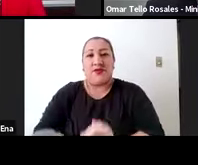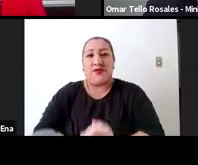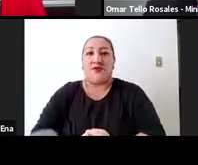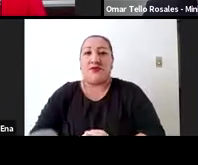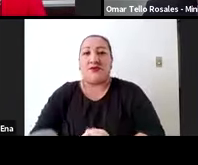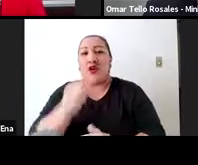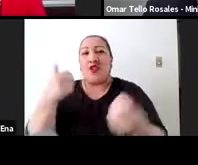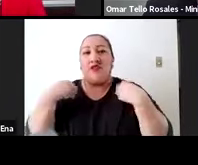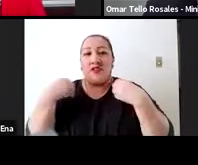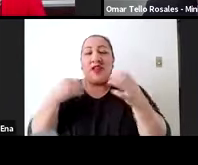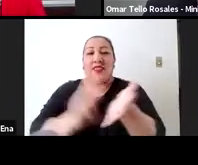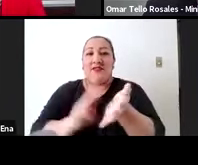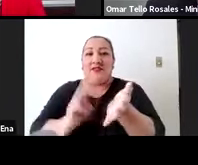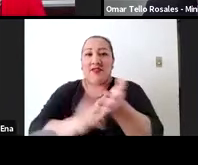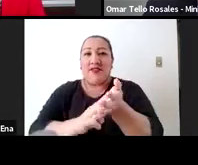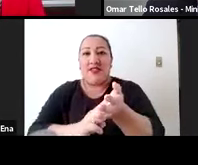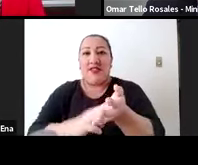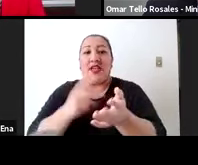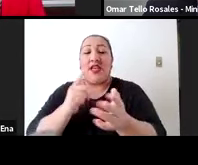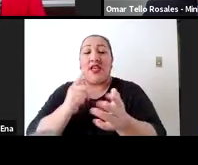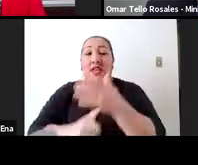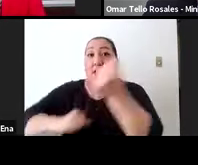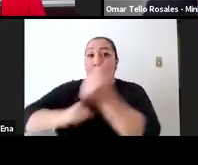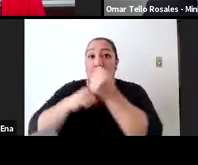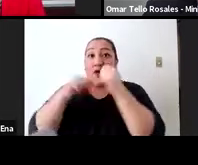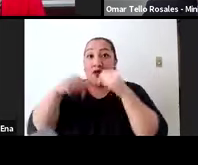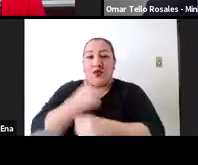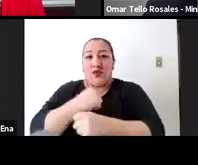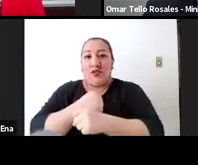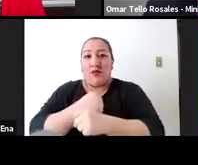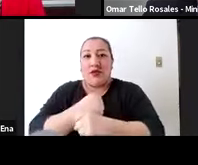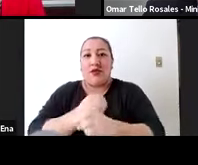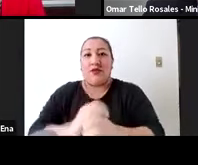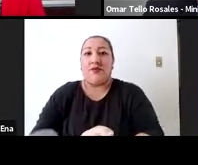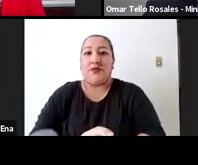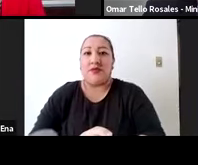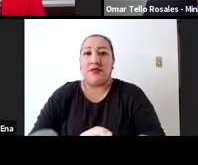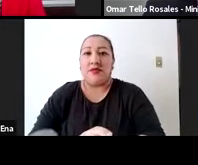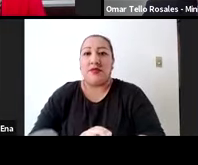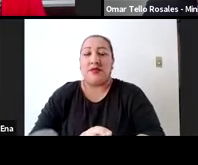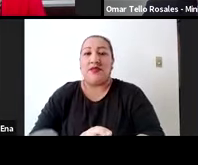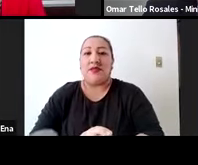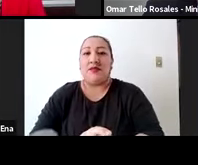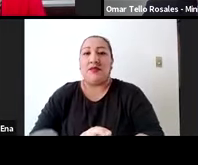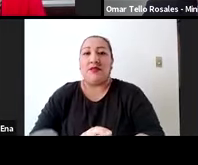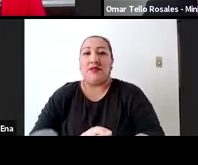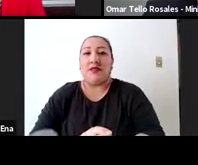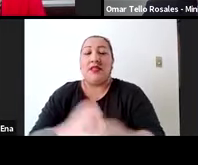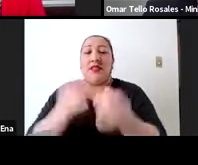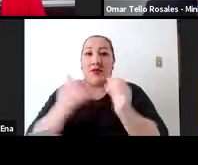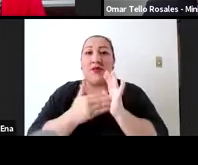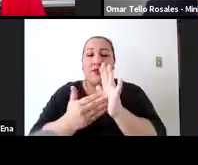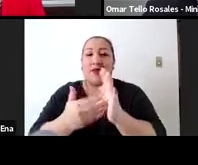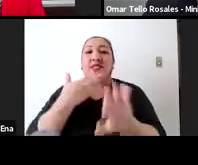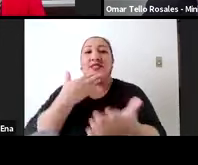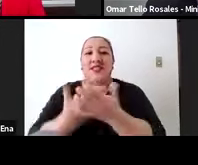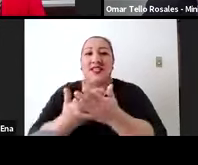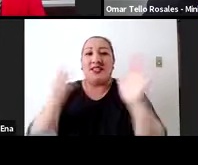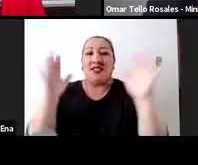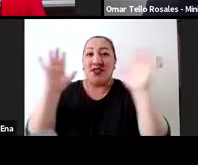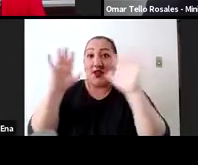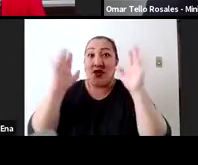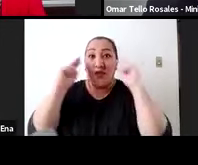oficinas de la Defensoría que han respaldado nuestro trabajo y el día de hoy esta presentación. Gracias, nos estamos